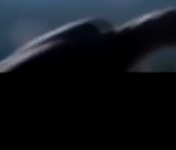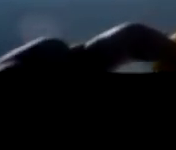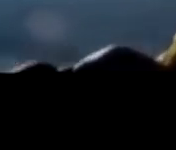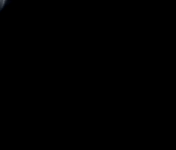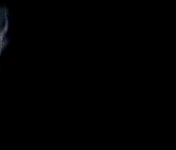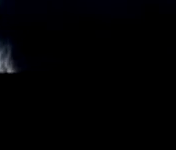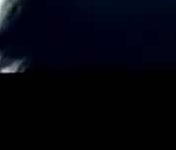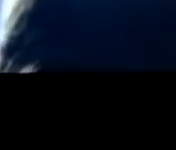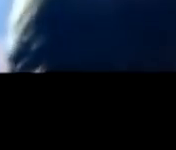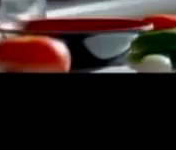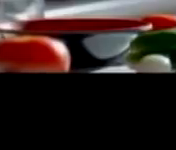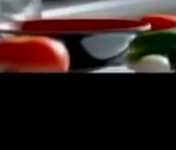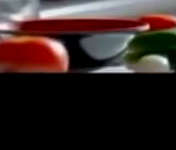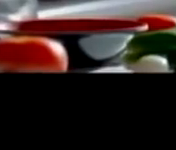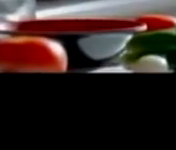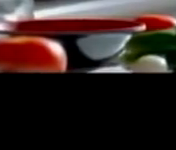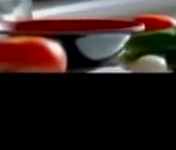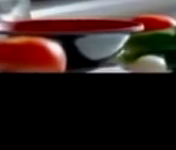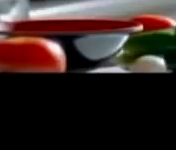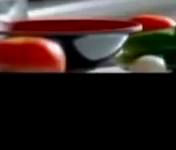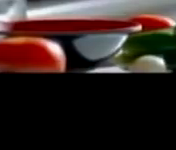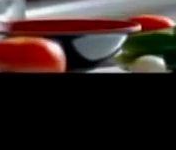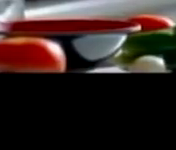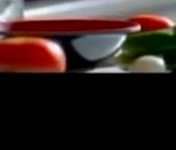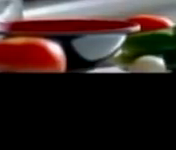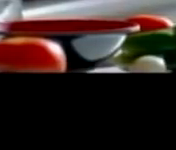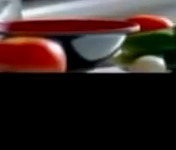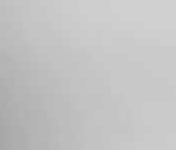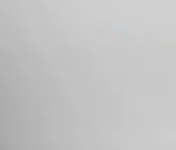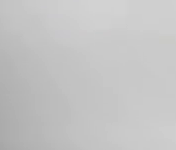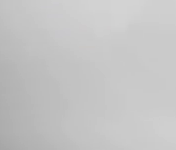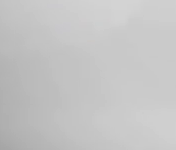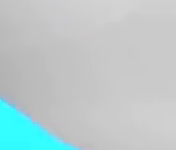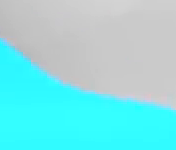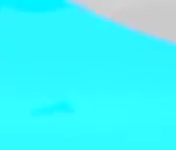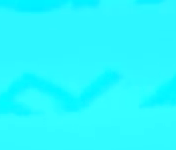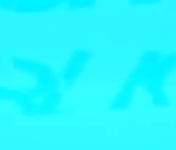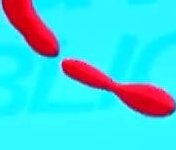porque tu comida tiene el sabor que pone su aceite el cocinero